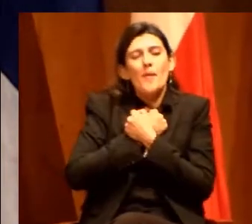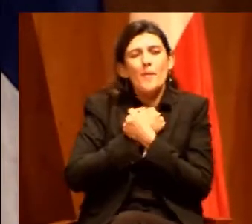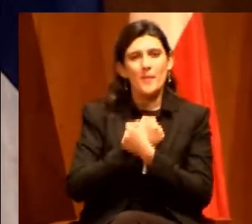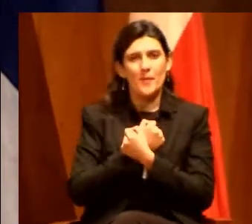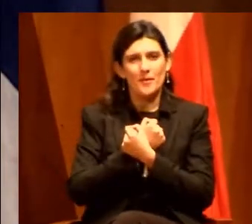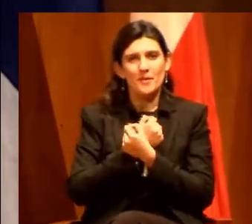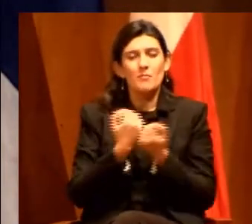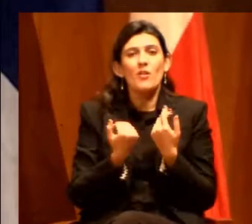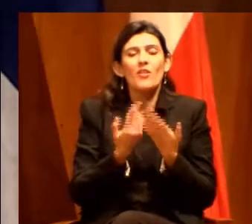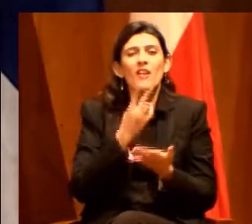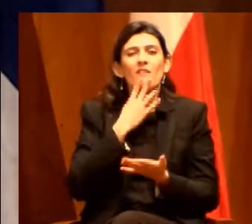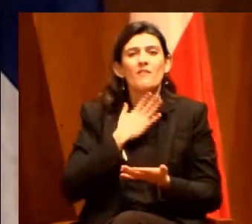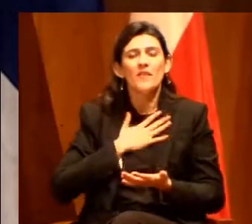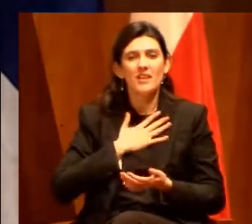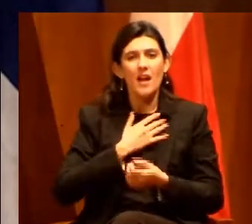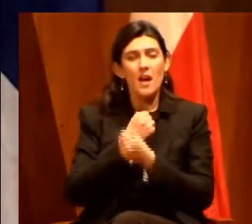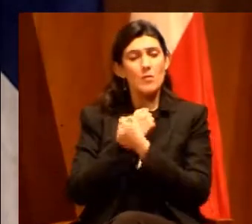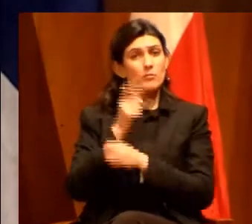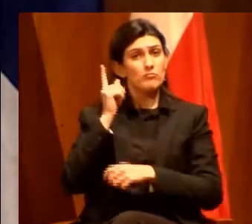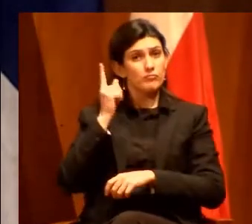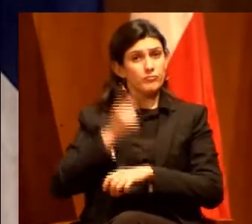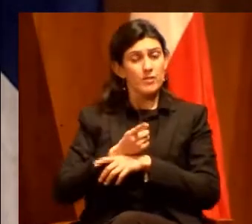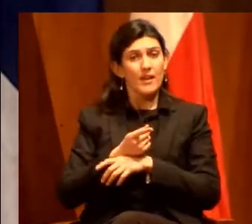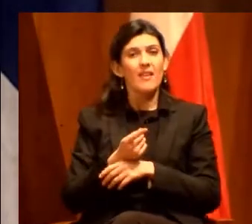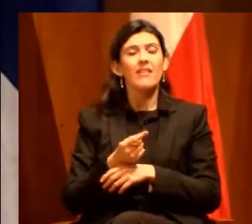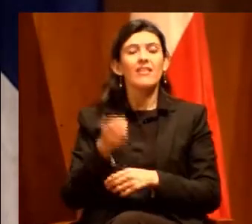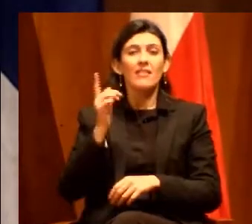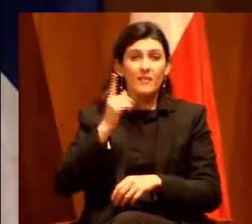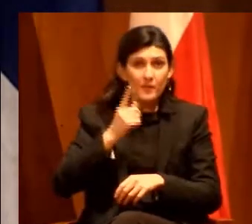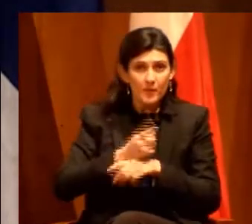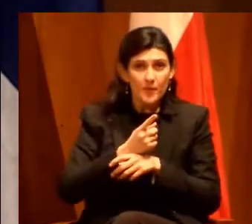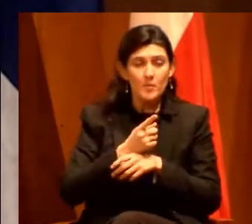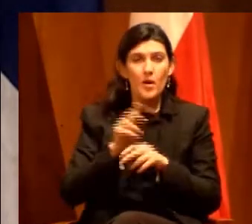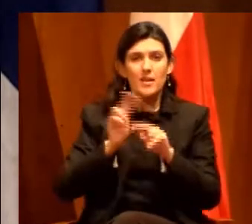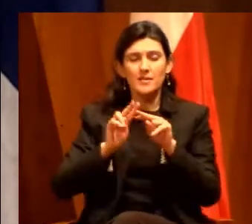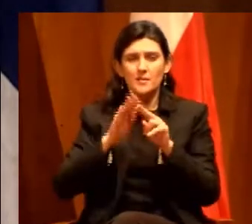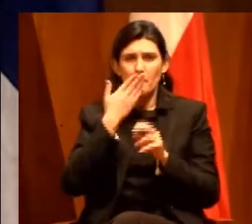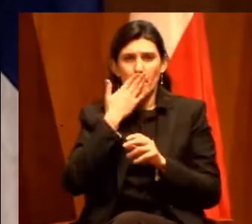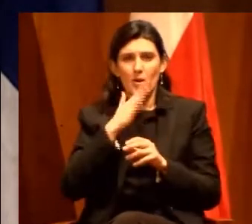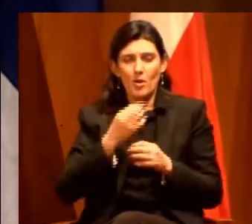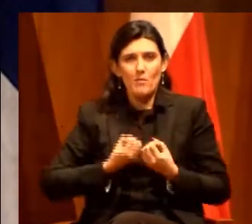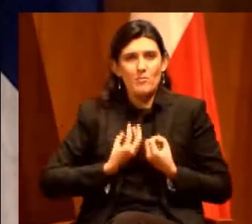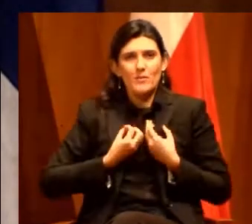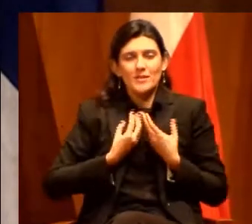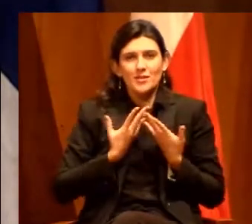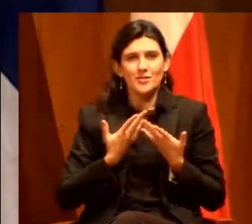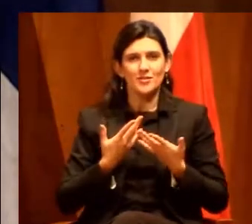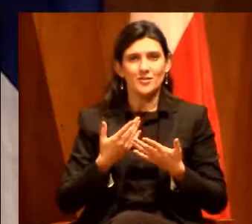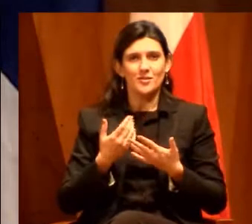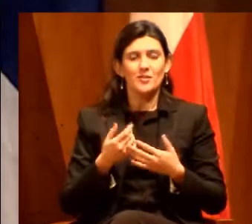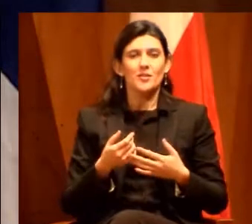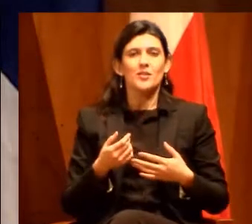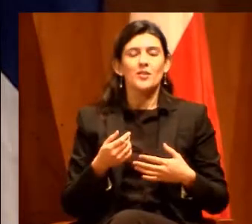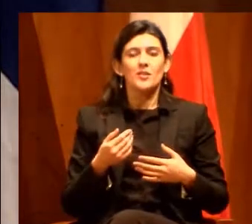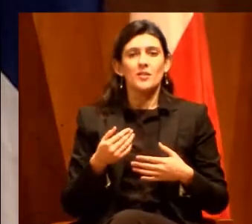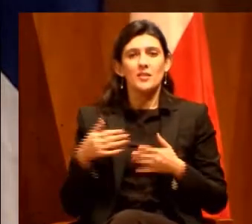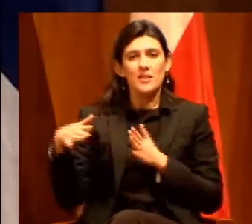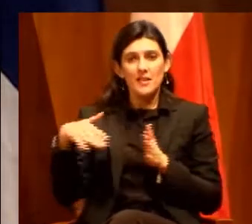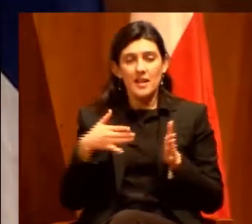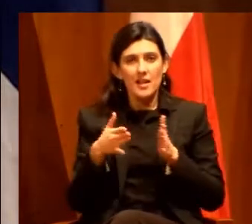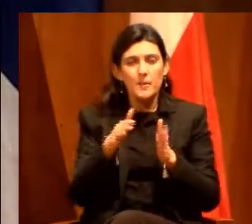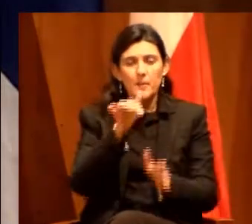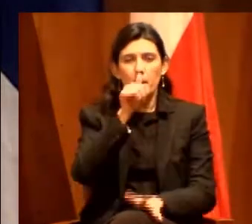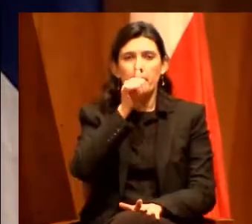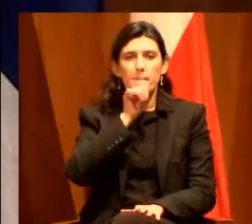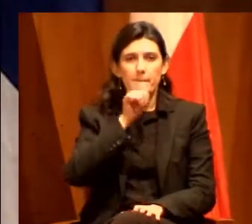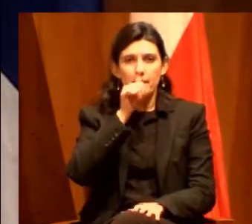es exigente, pide utilizar los mejores recursos, despertar la pasión y ponerse en el camino con